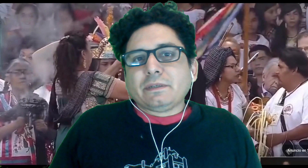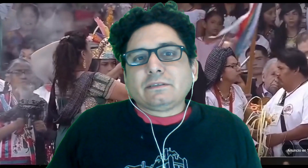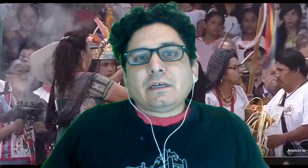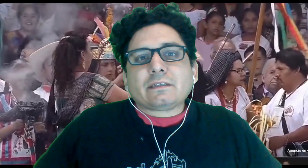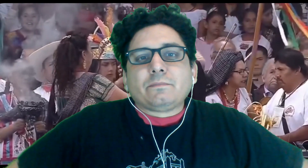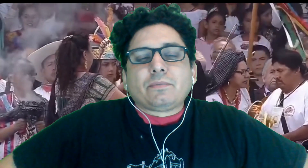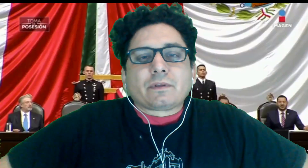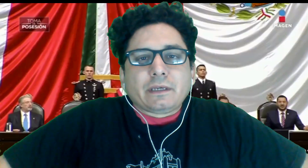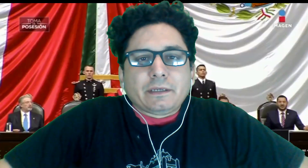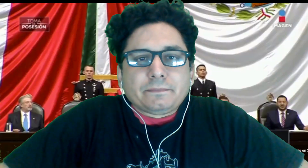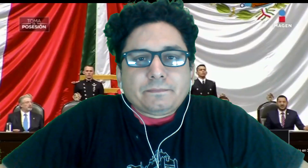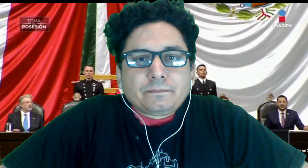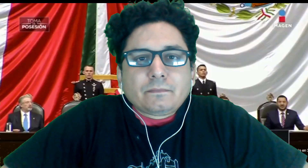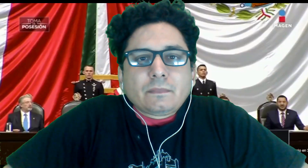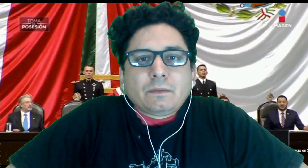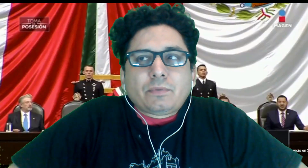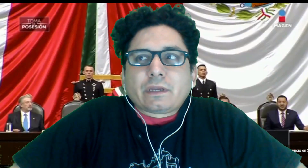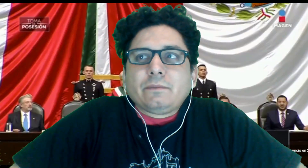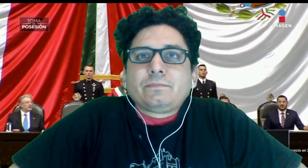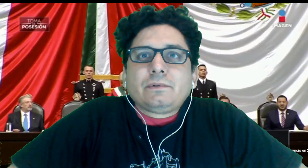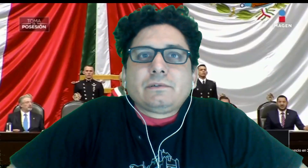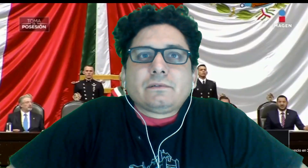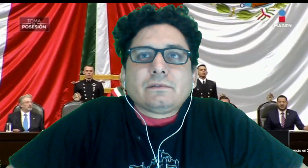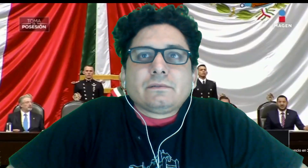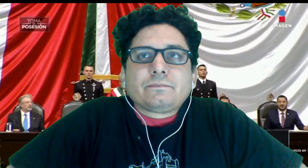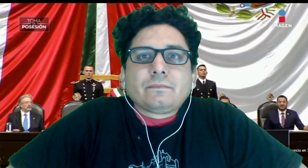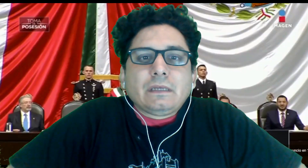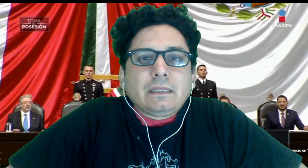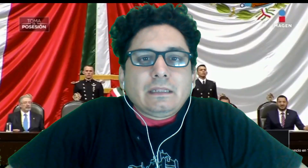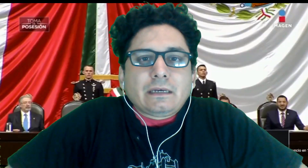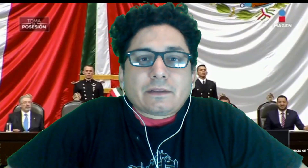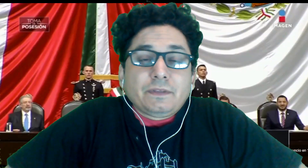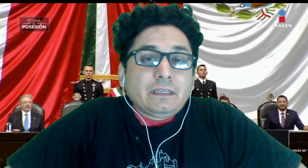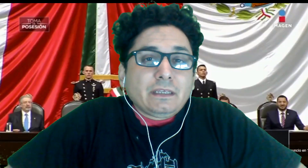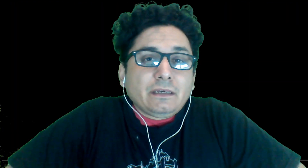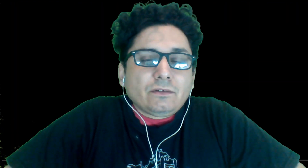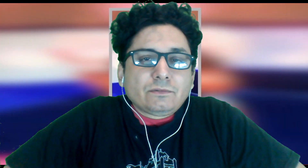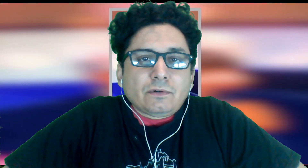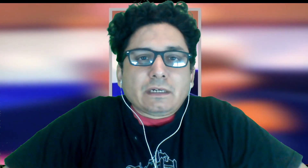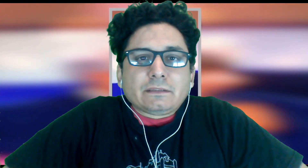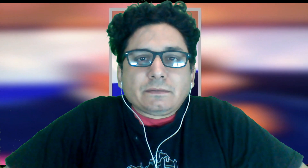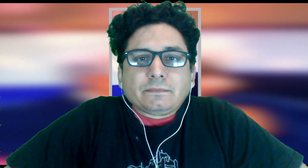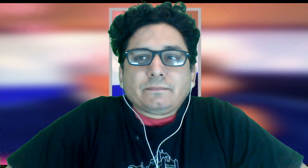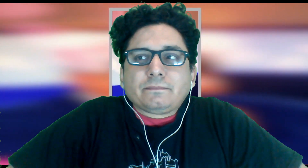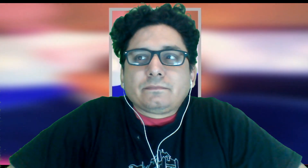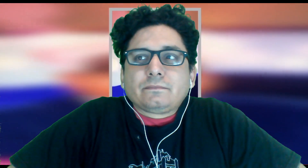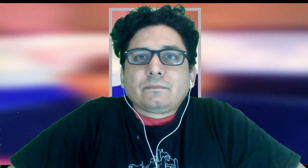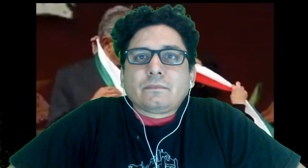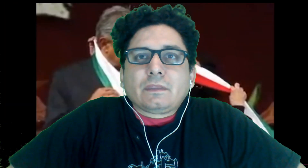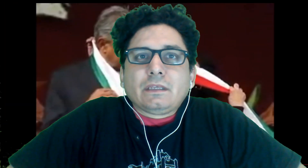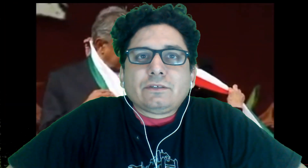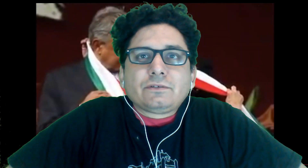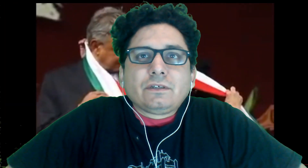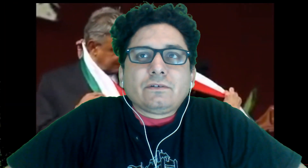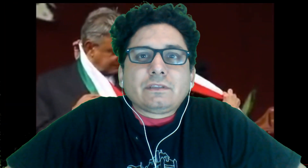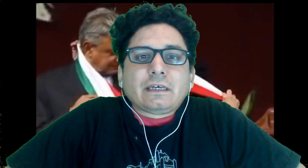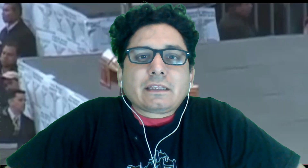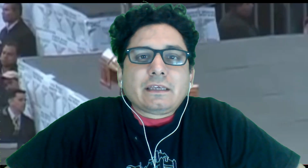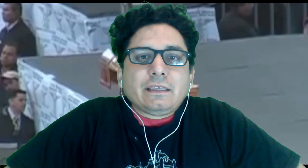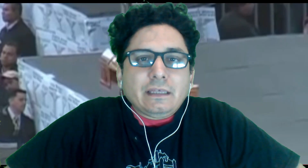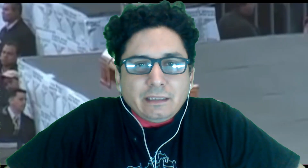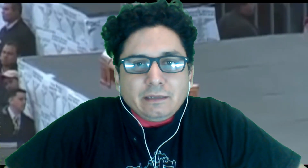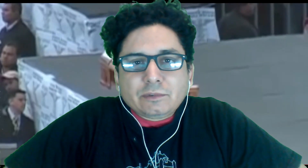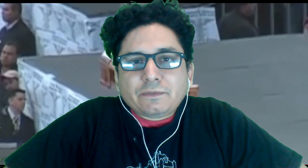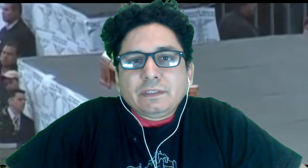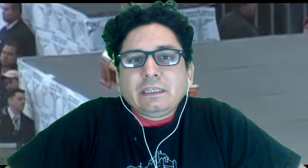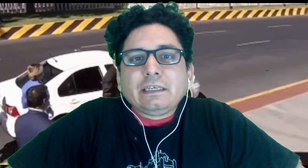es de pensarse, porque, por ejemplo, la refinería de Dos Bocas, eso sin contar